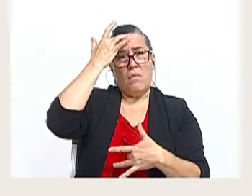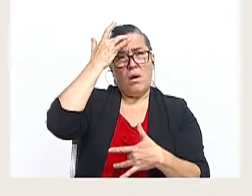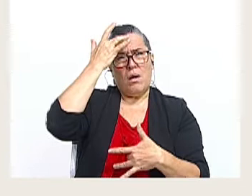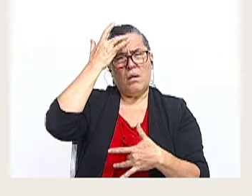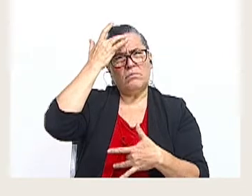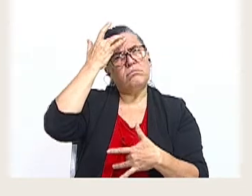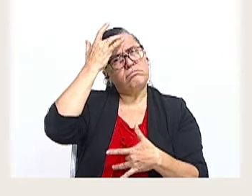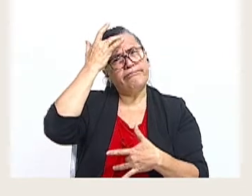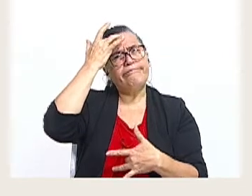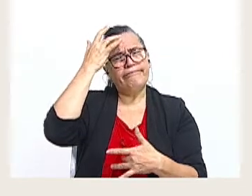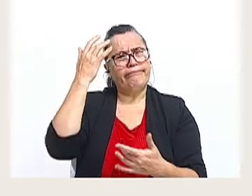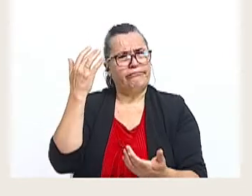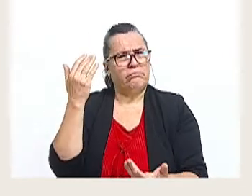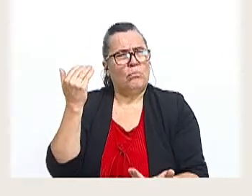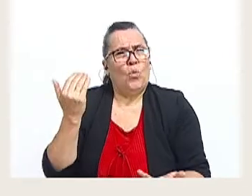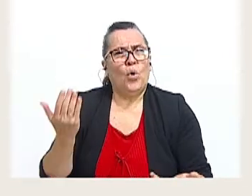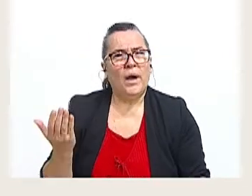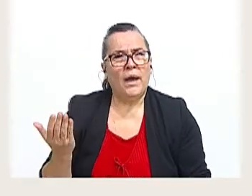qué?